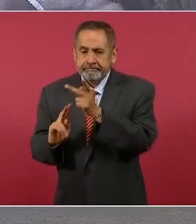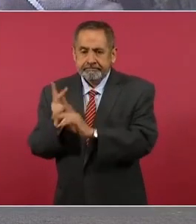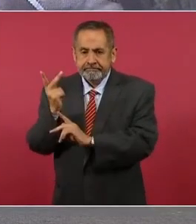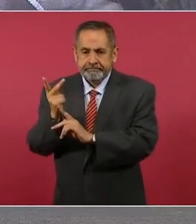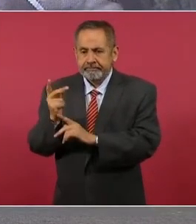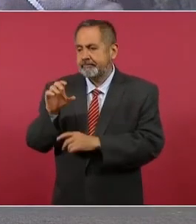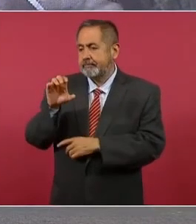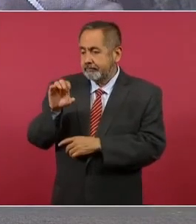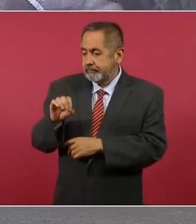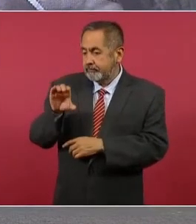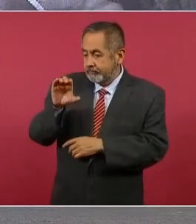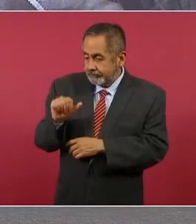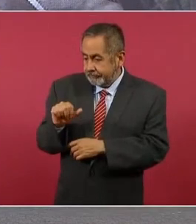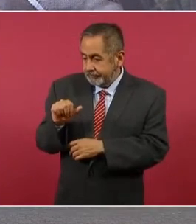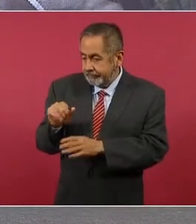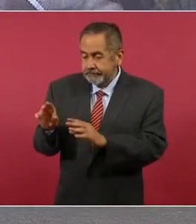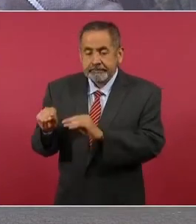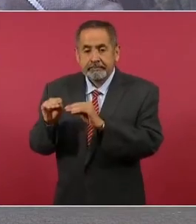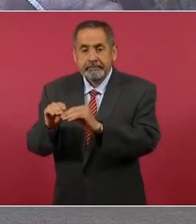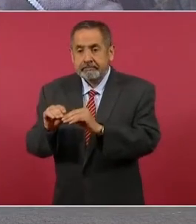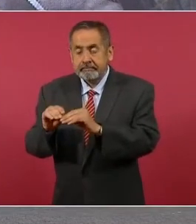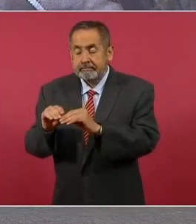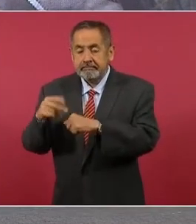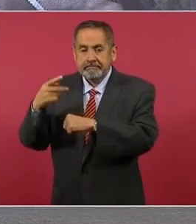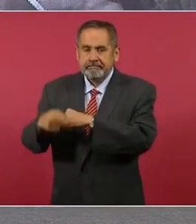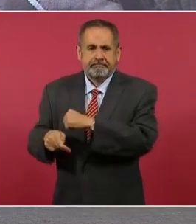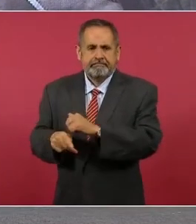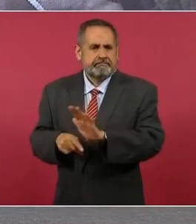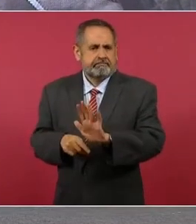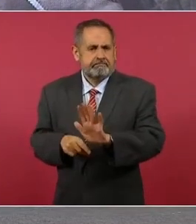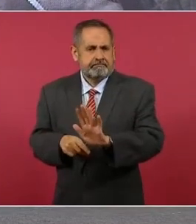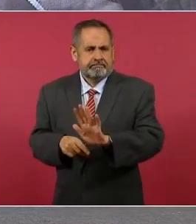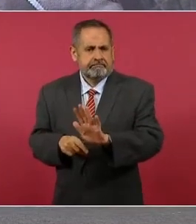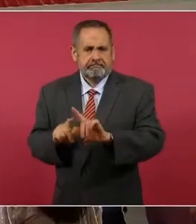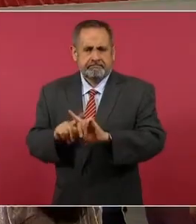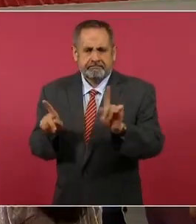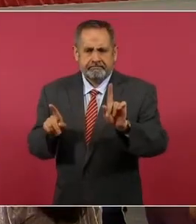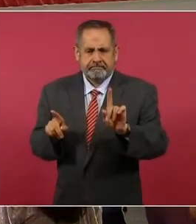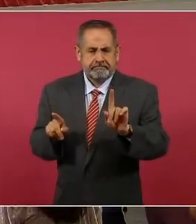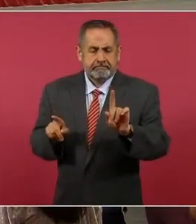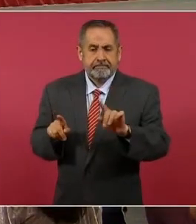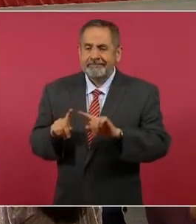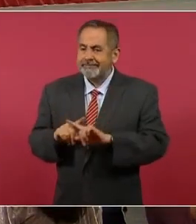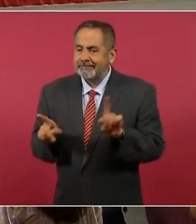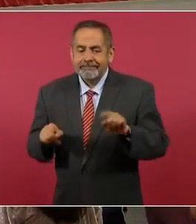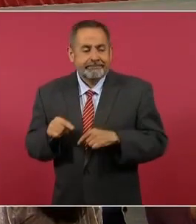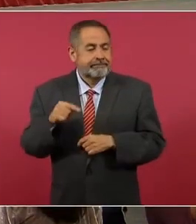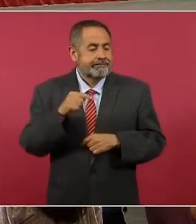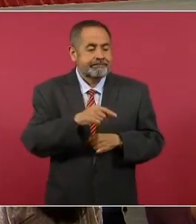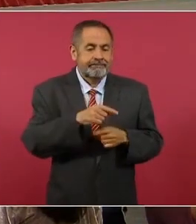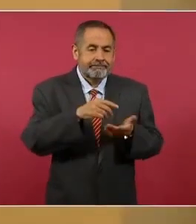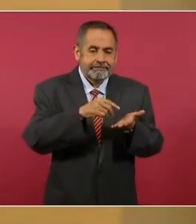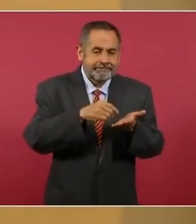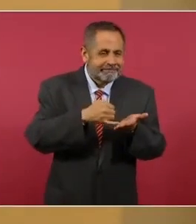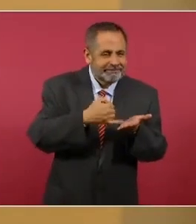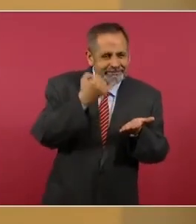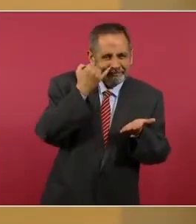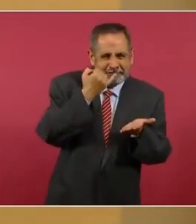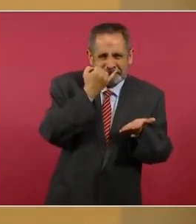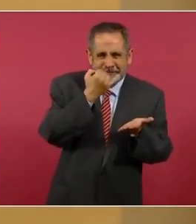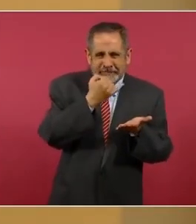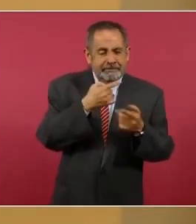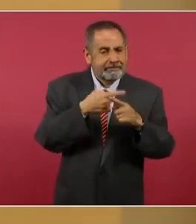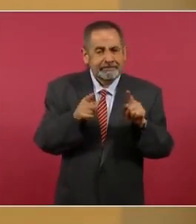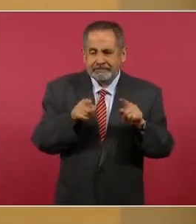tanto en el organismo como en la sociedad. Esto no tiene que ver. El consumo de cocaína, el producto purificado,